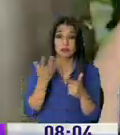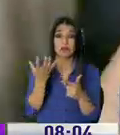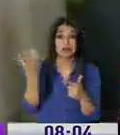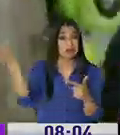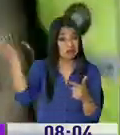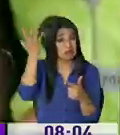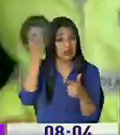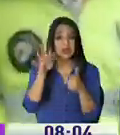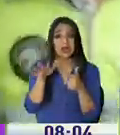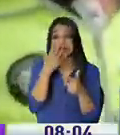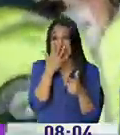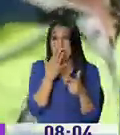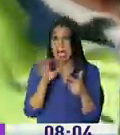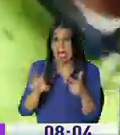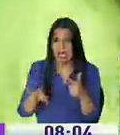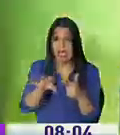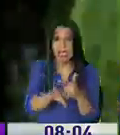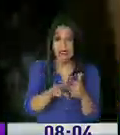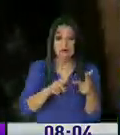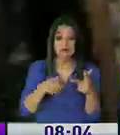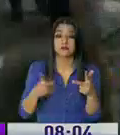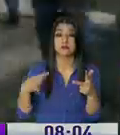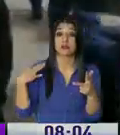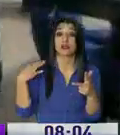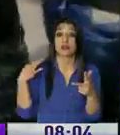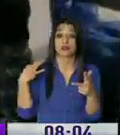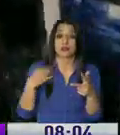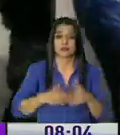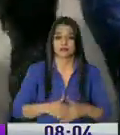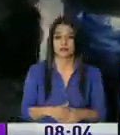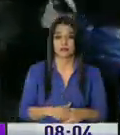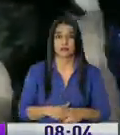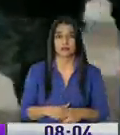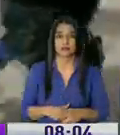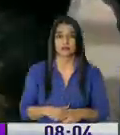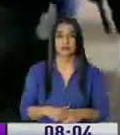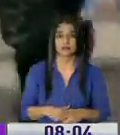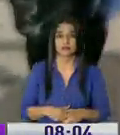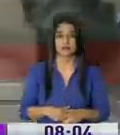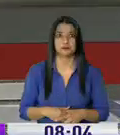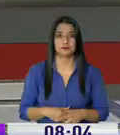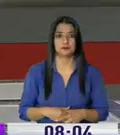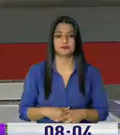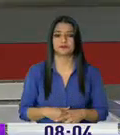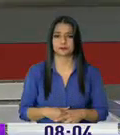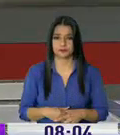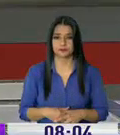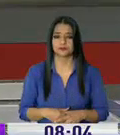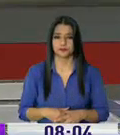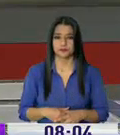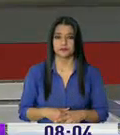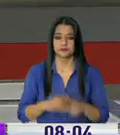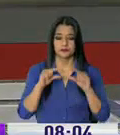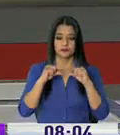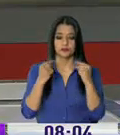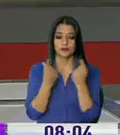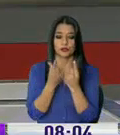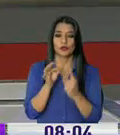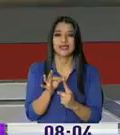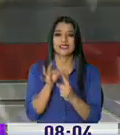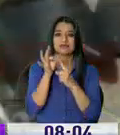máculas presumiblemente de sangre y prendas de vestir, informó Javier Rosero. Efectivos del Grupo Especial